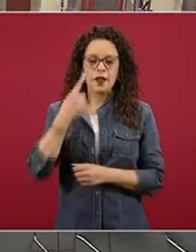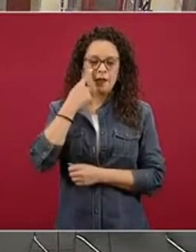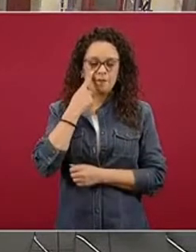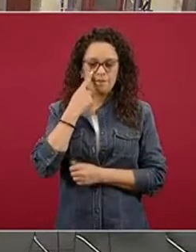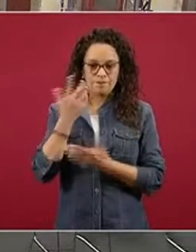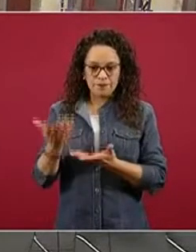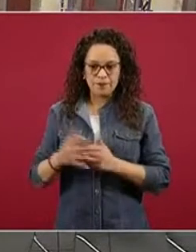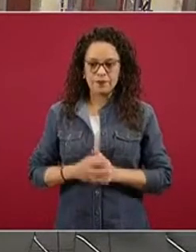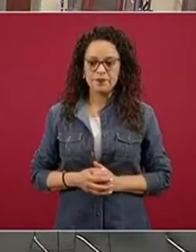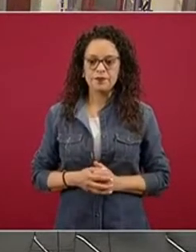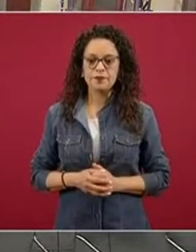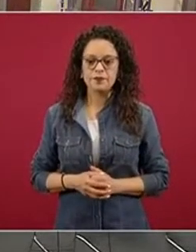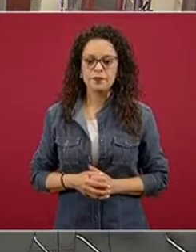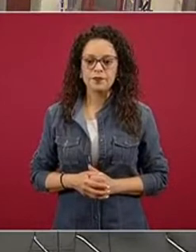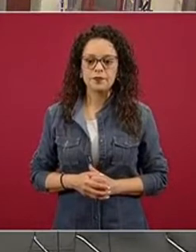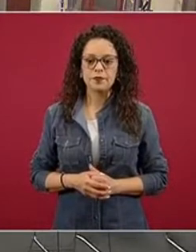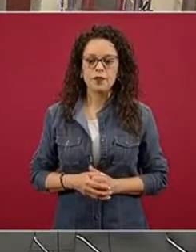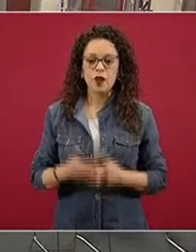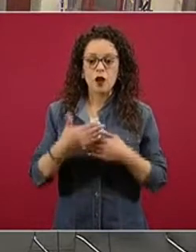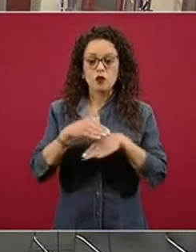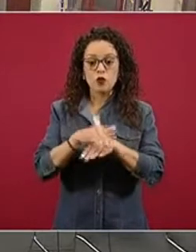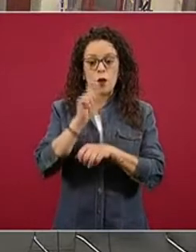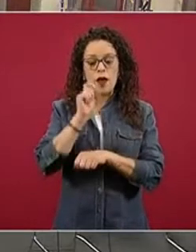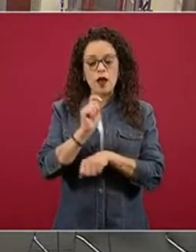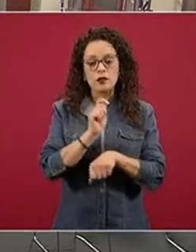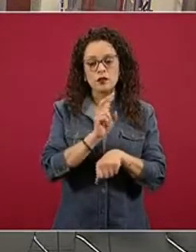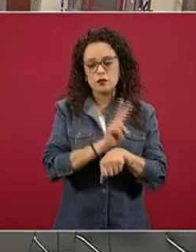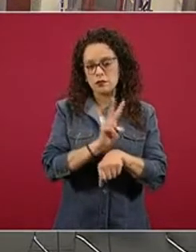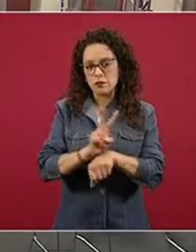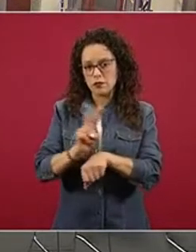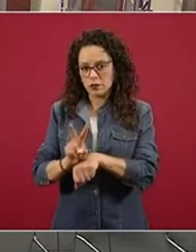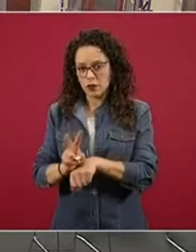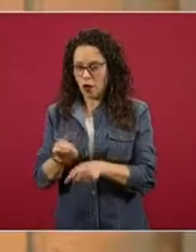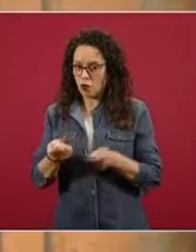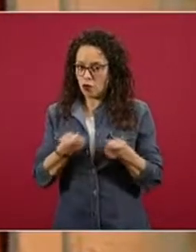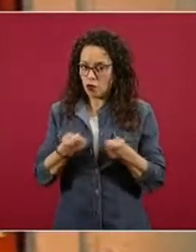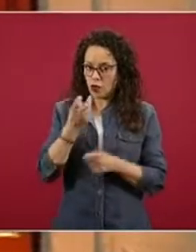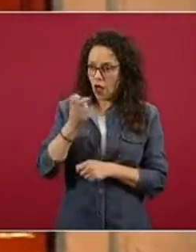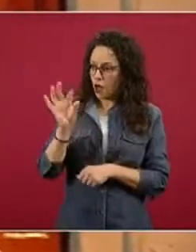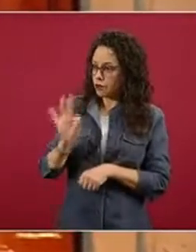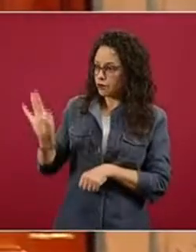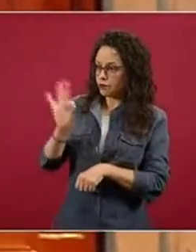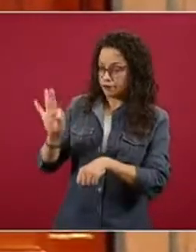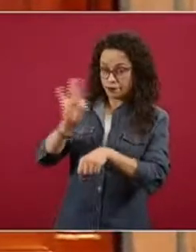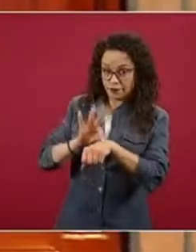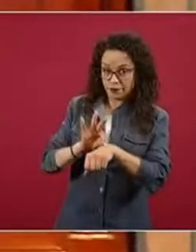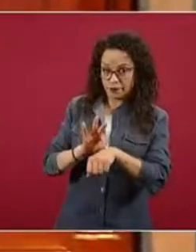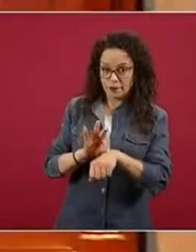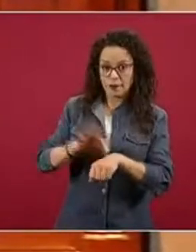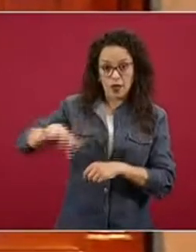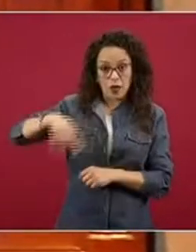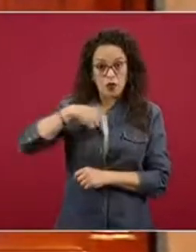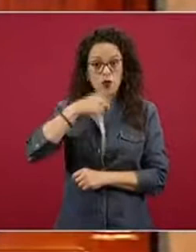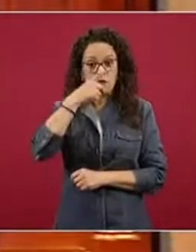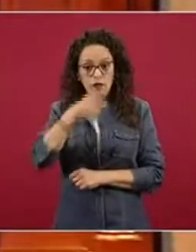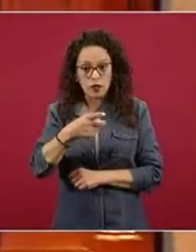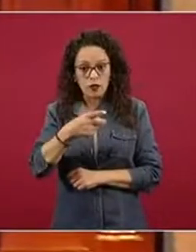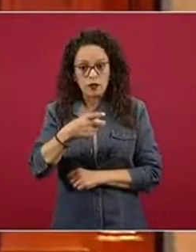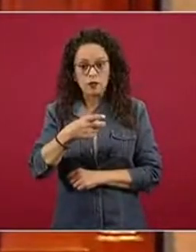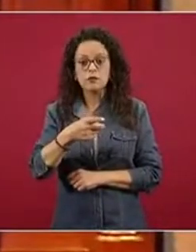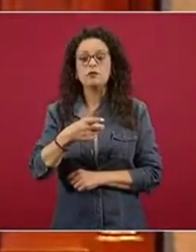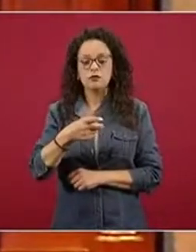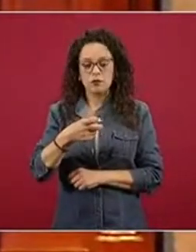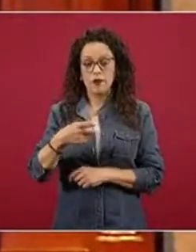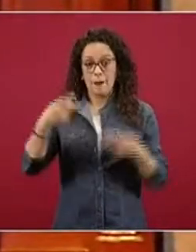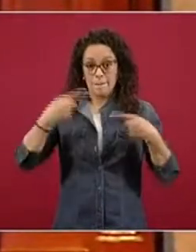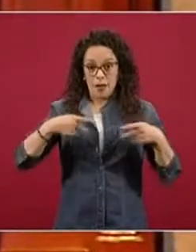a hablar un poco acerca de la vigilancia y el control de los vectores, porque yo les dije que si bien la enfermedad se manifiesta en nosotros,